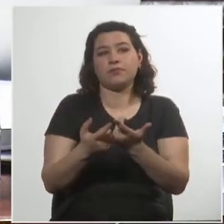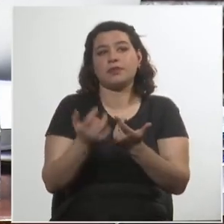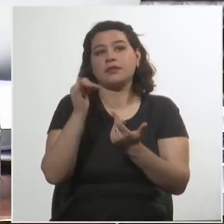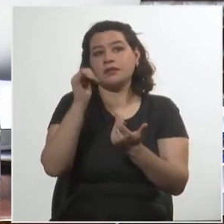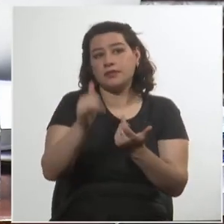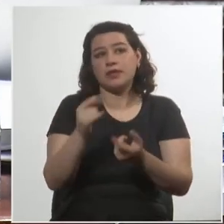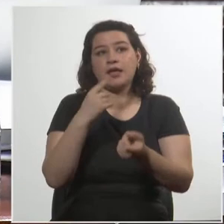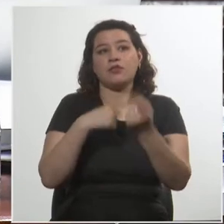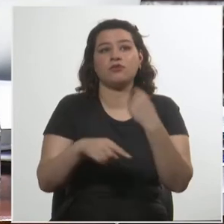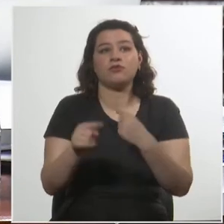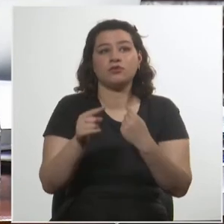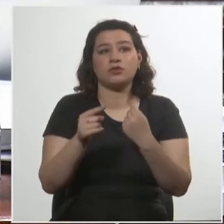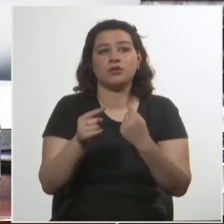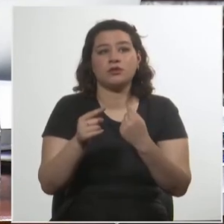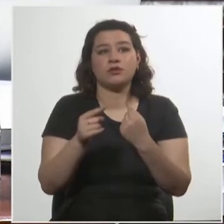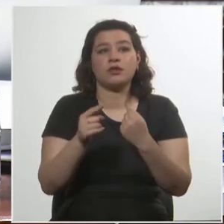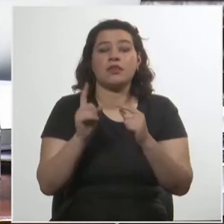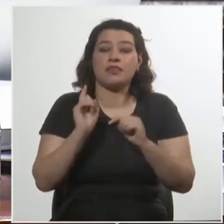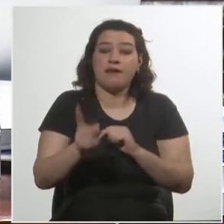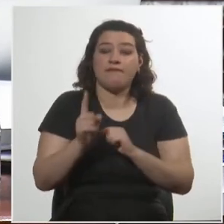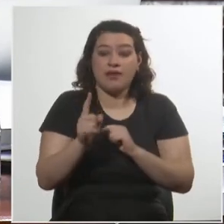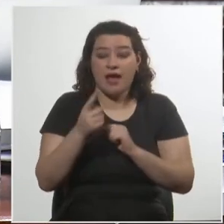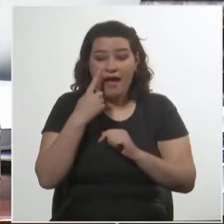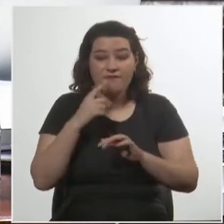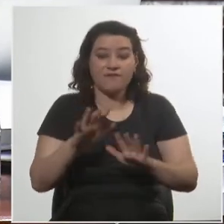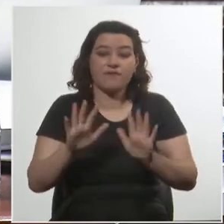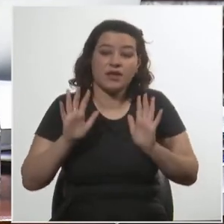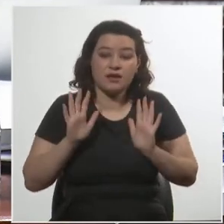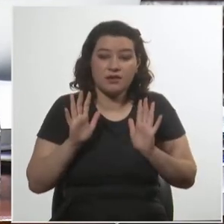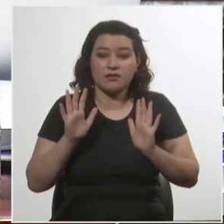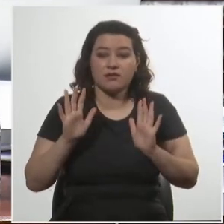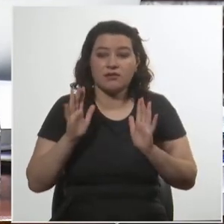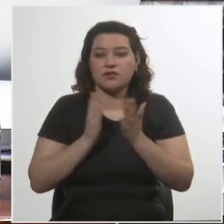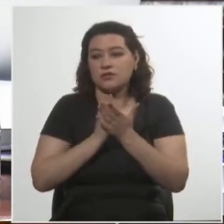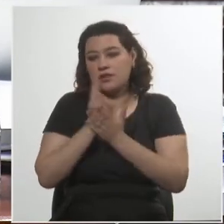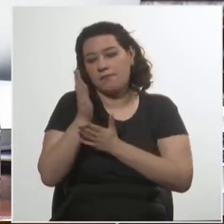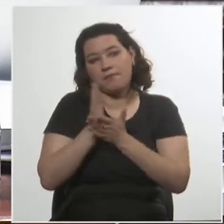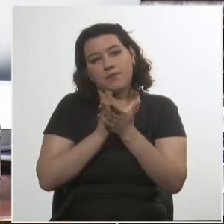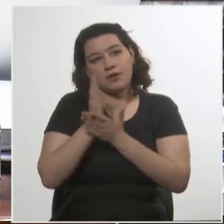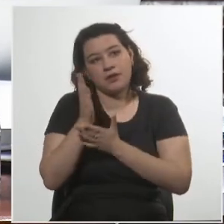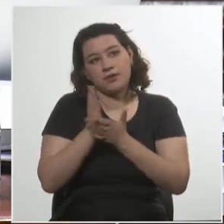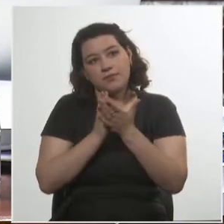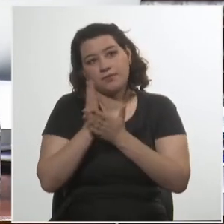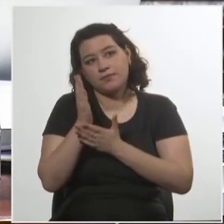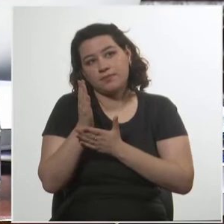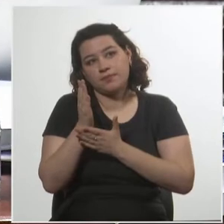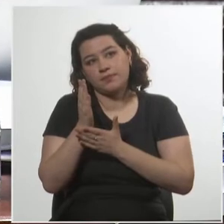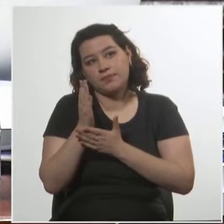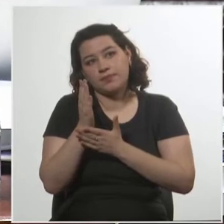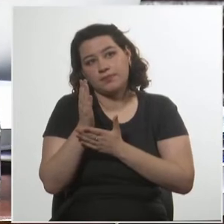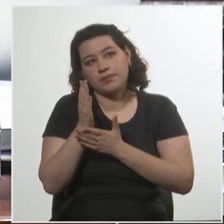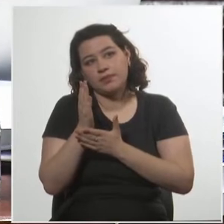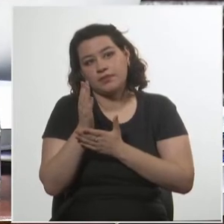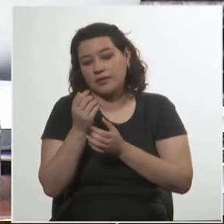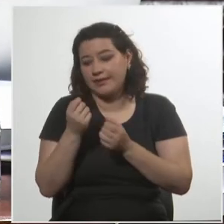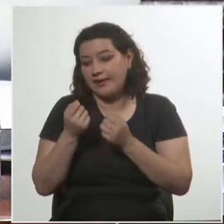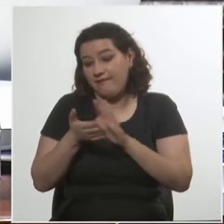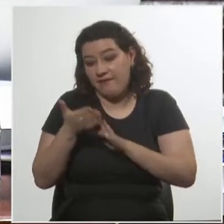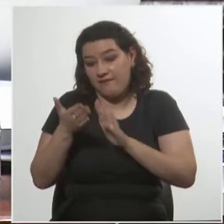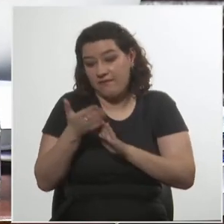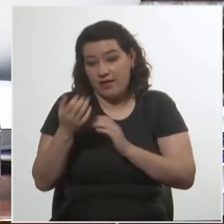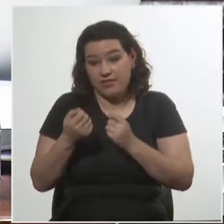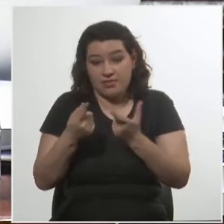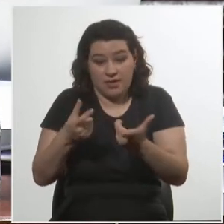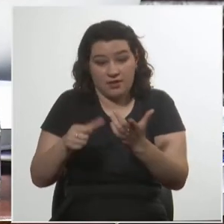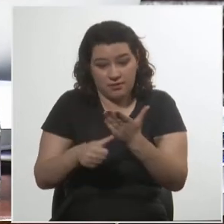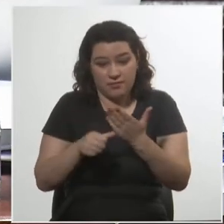corresponde Entonces es que habrá que determinar como ocurre siempre que opera una indemnización por